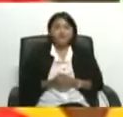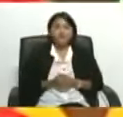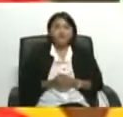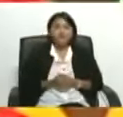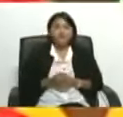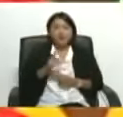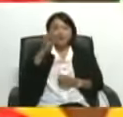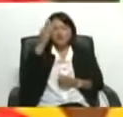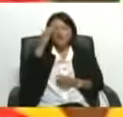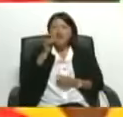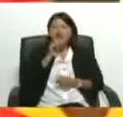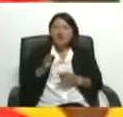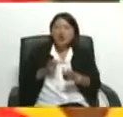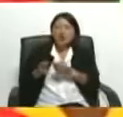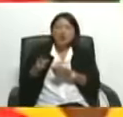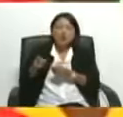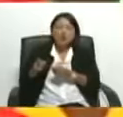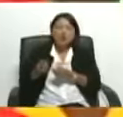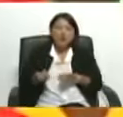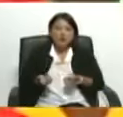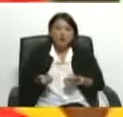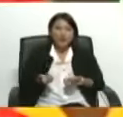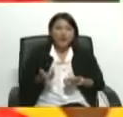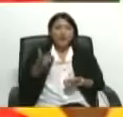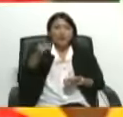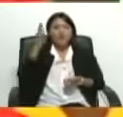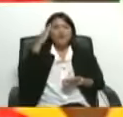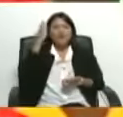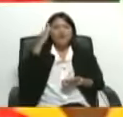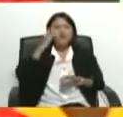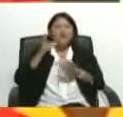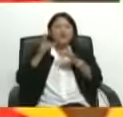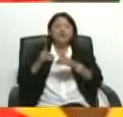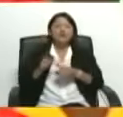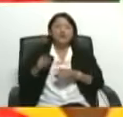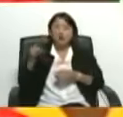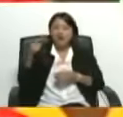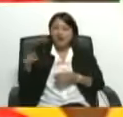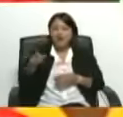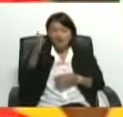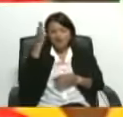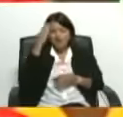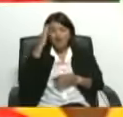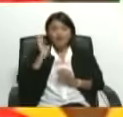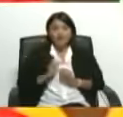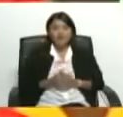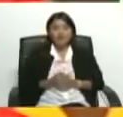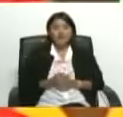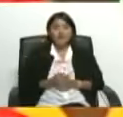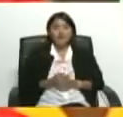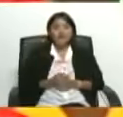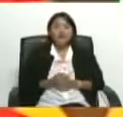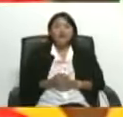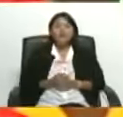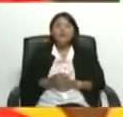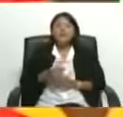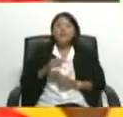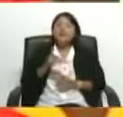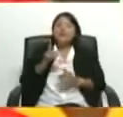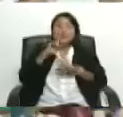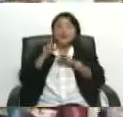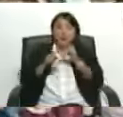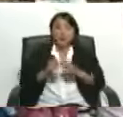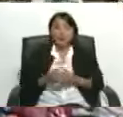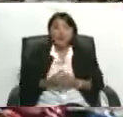la controla. Ustedes saben cuál es la decisión que van a tomar ahí. Una decisión promovida por